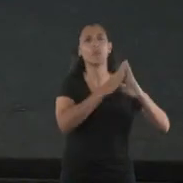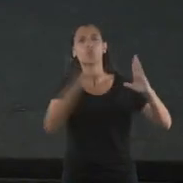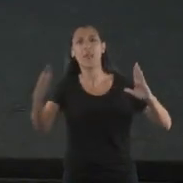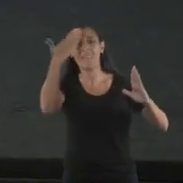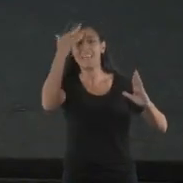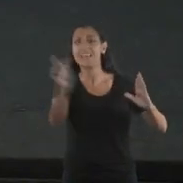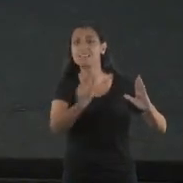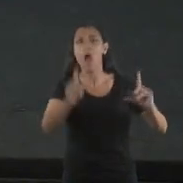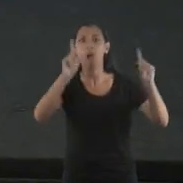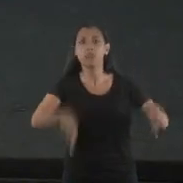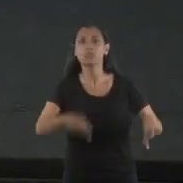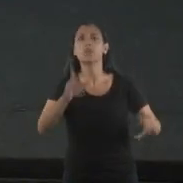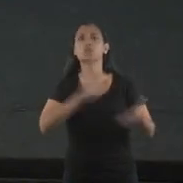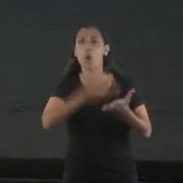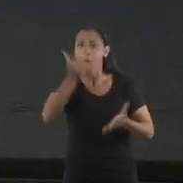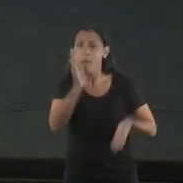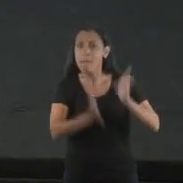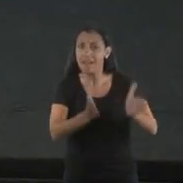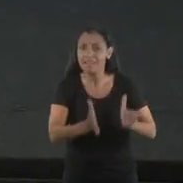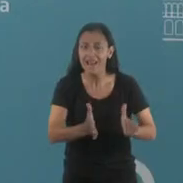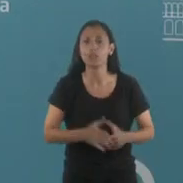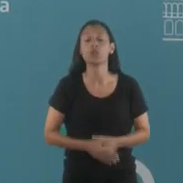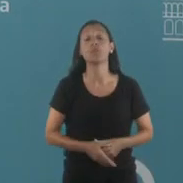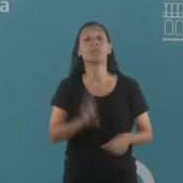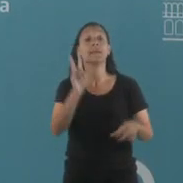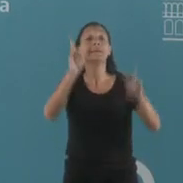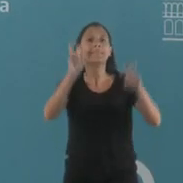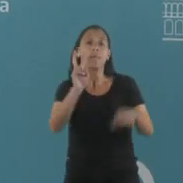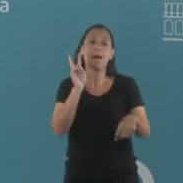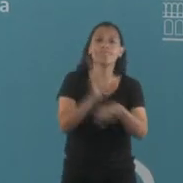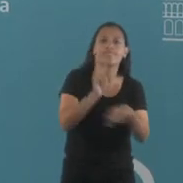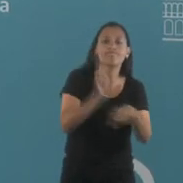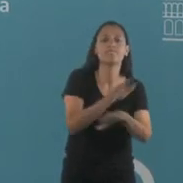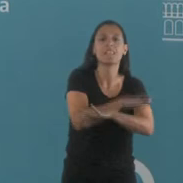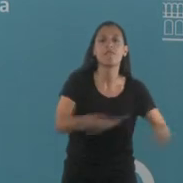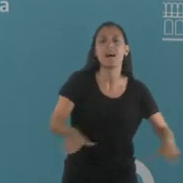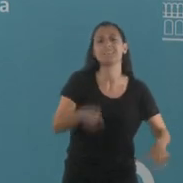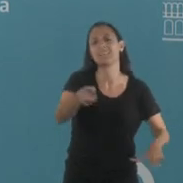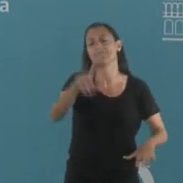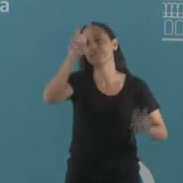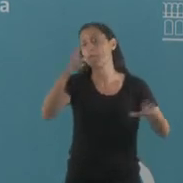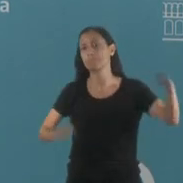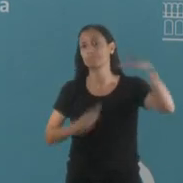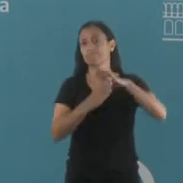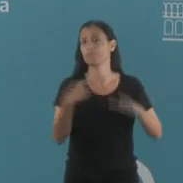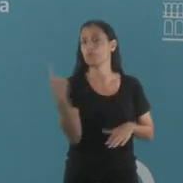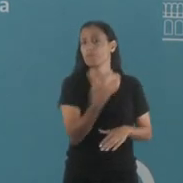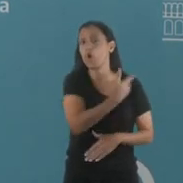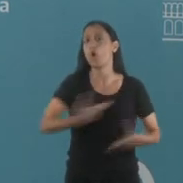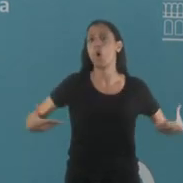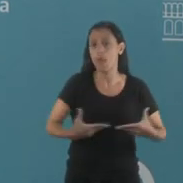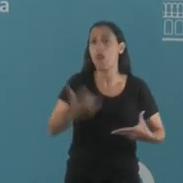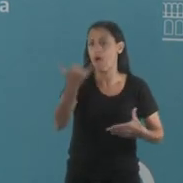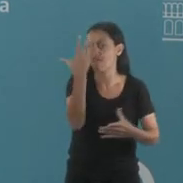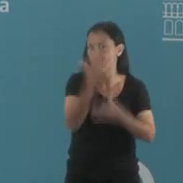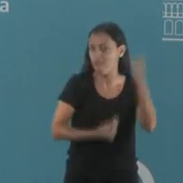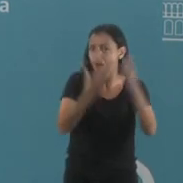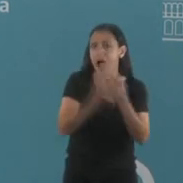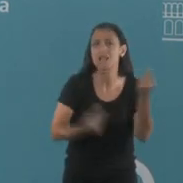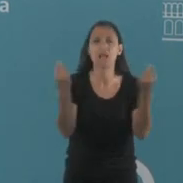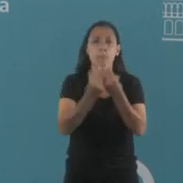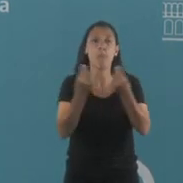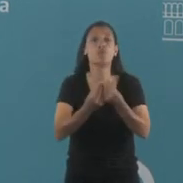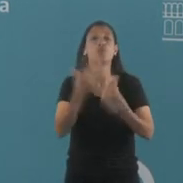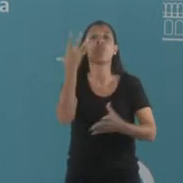Gracias. El cuidado de las infancias es una preocupación central, obviamente, de este gobierno, y fallaron muchos mecanismos. Falló